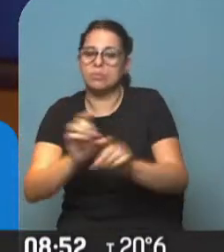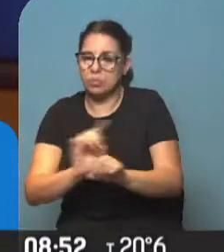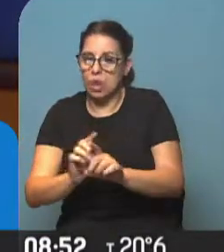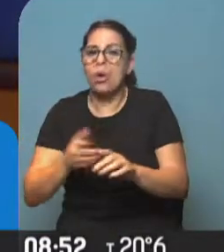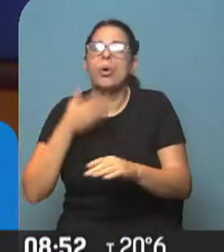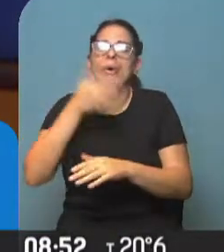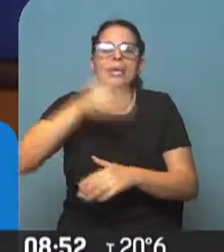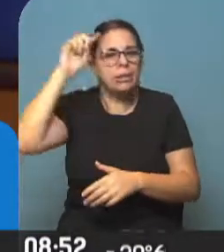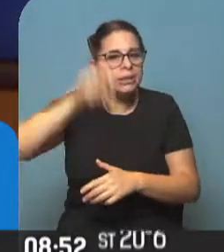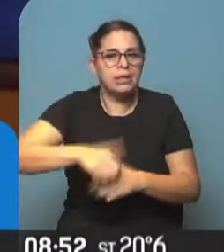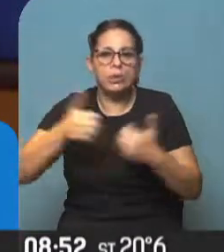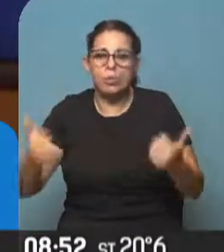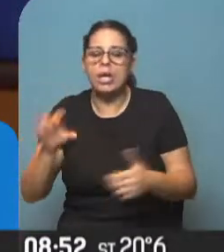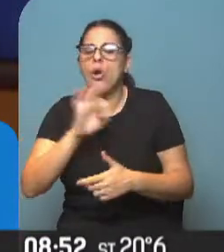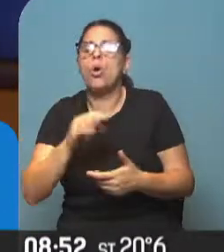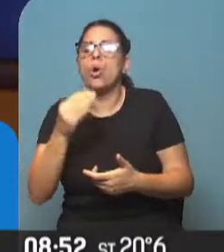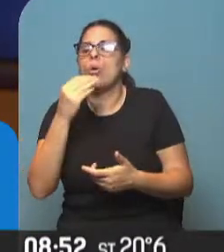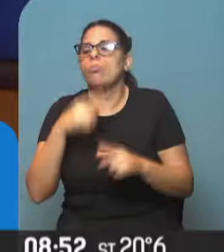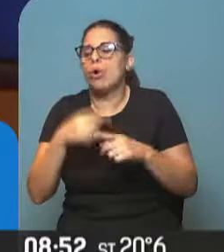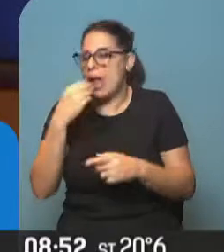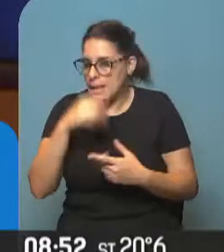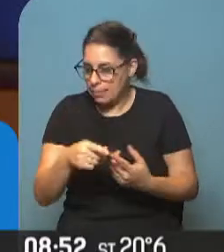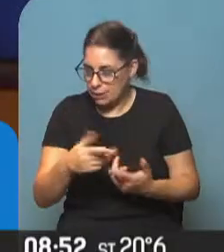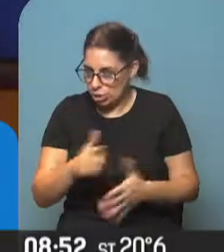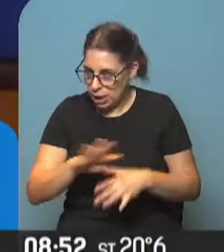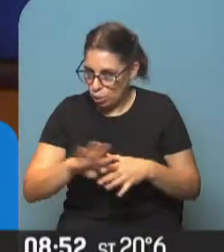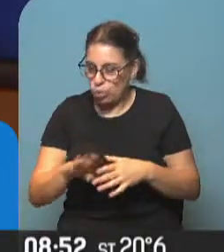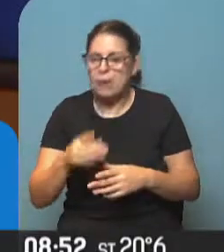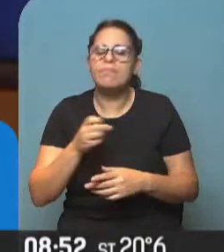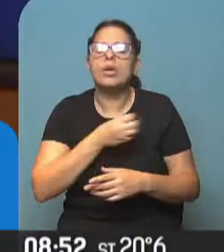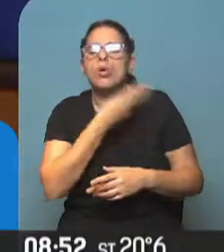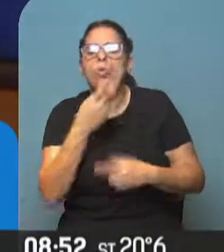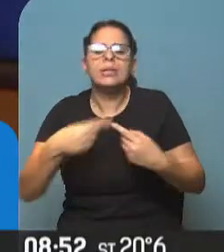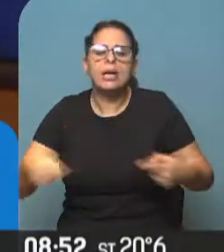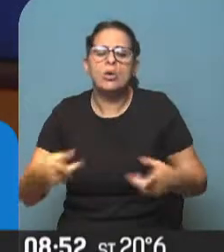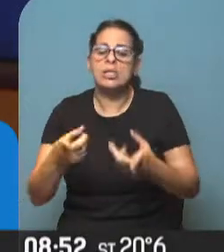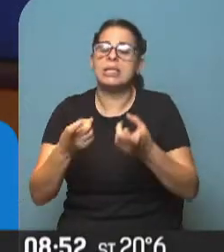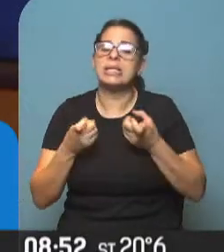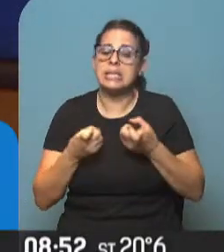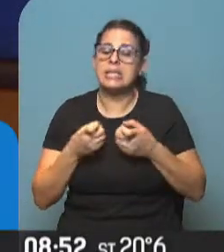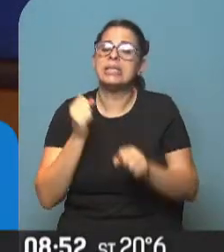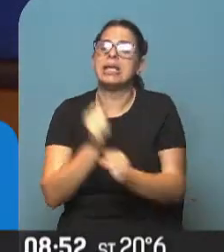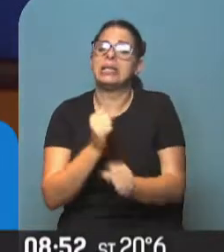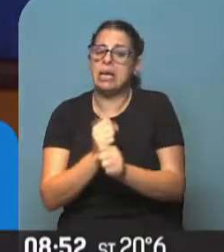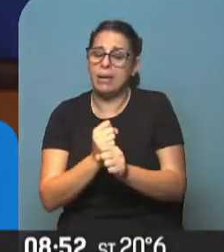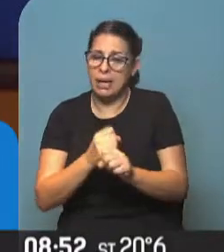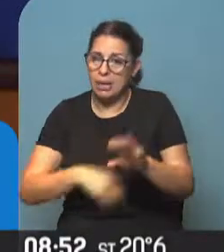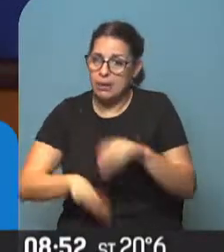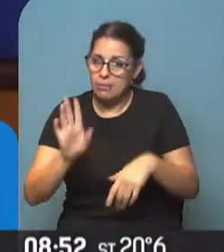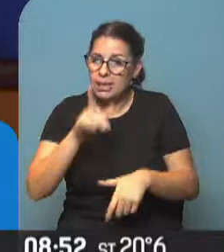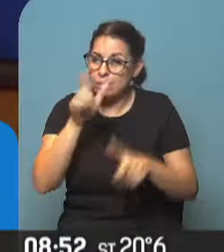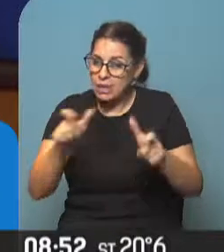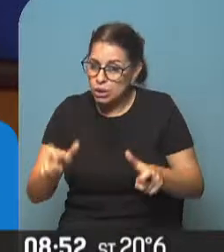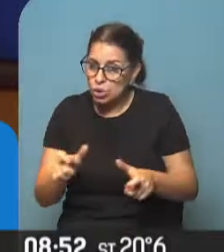hoy un tribunal que tenga un tema de alimentos no es cuántas dimensiones necesitamos trabajar sobre todo en las personas